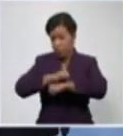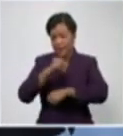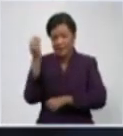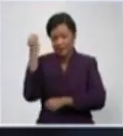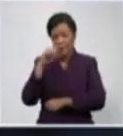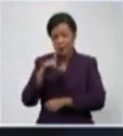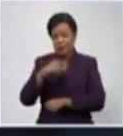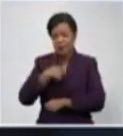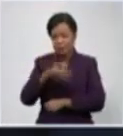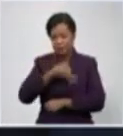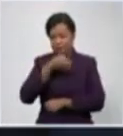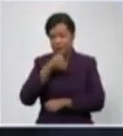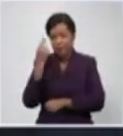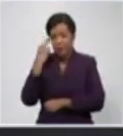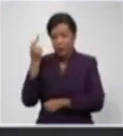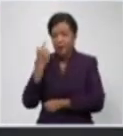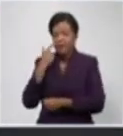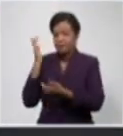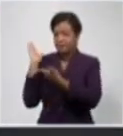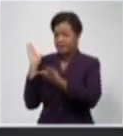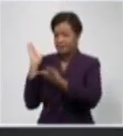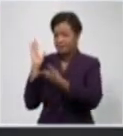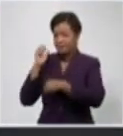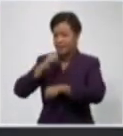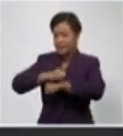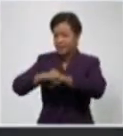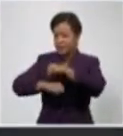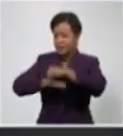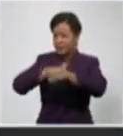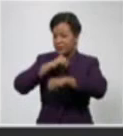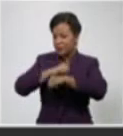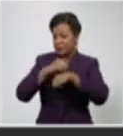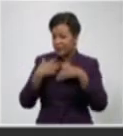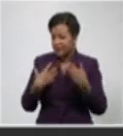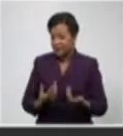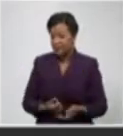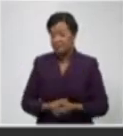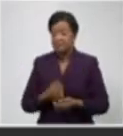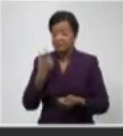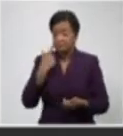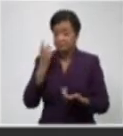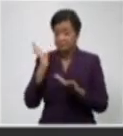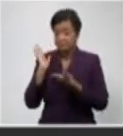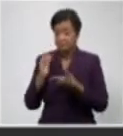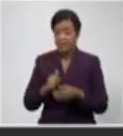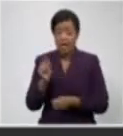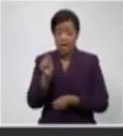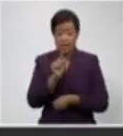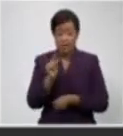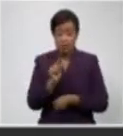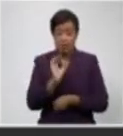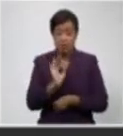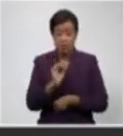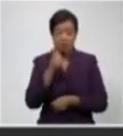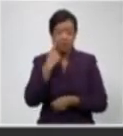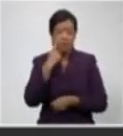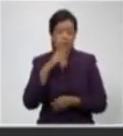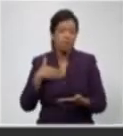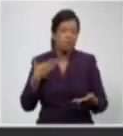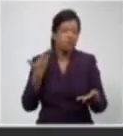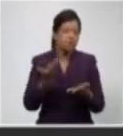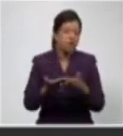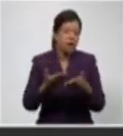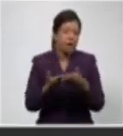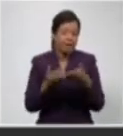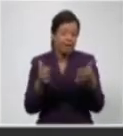Podemos recordar también la estructura. Ahí está. Hace un rato aparecieron pruebas de ese